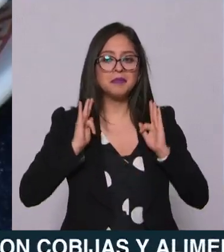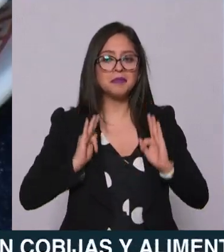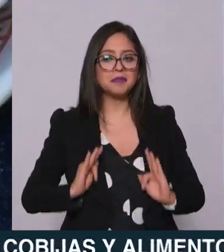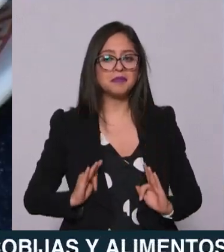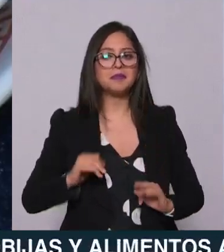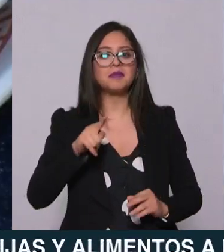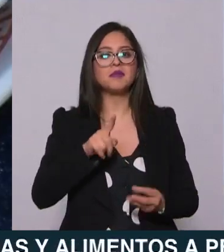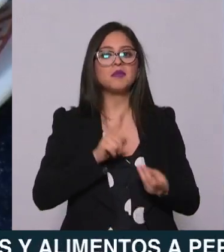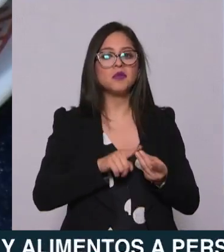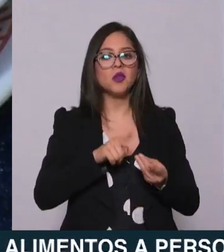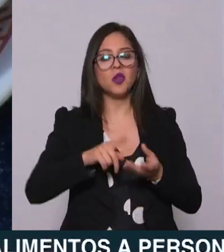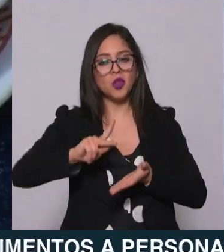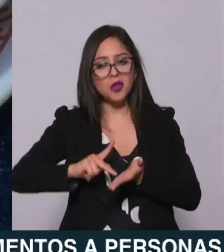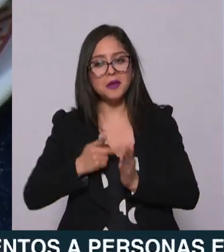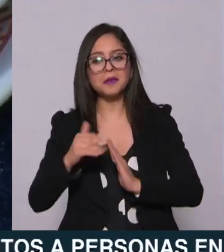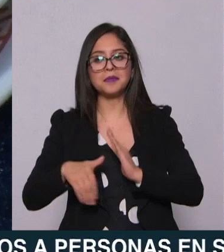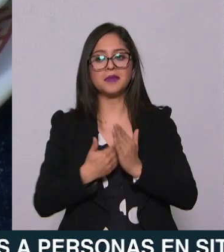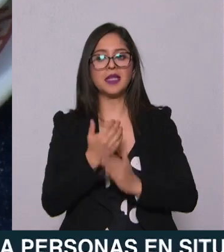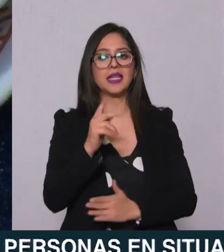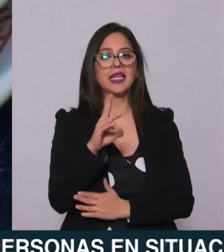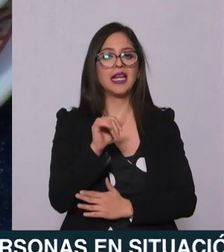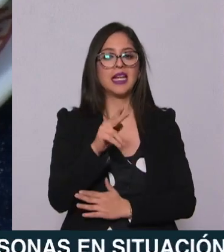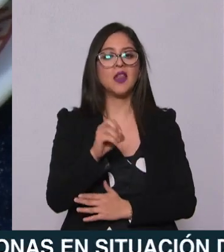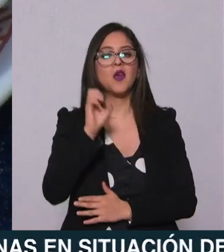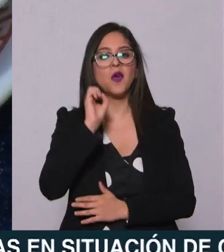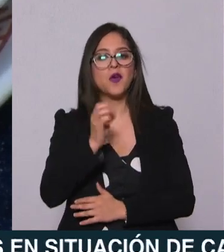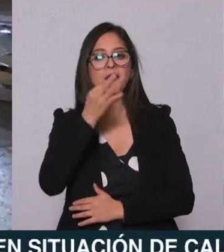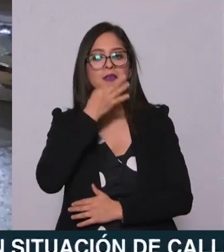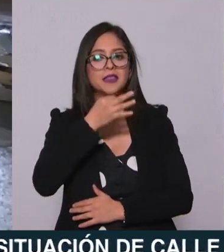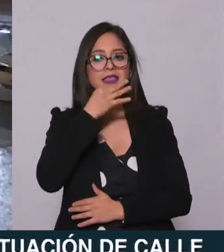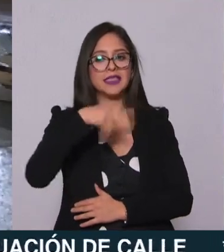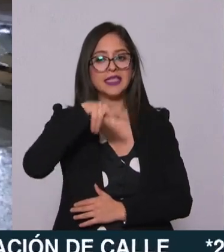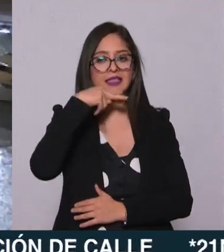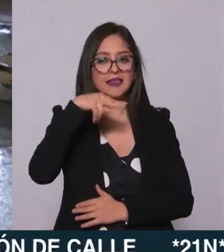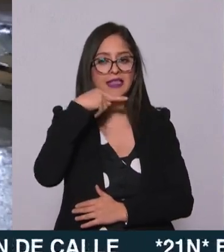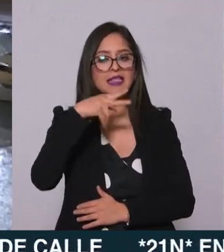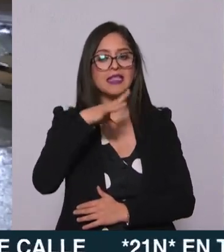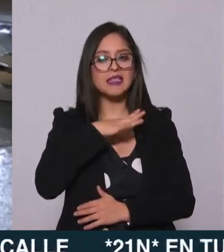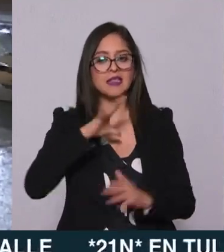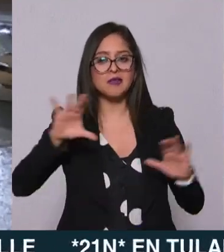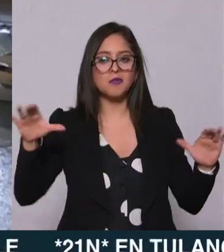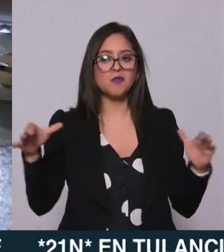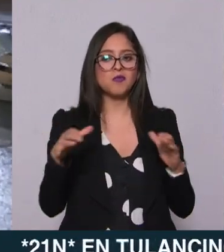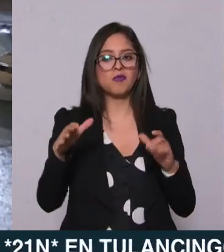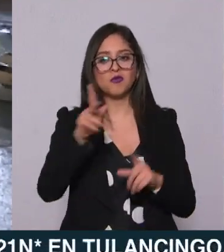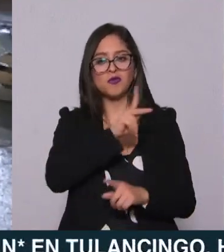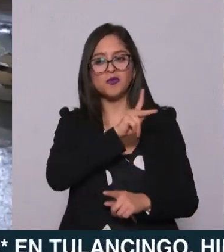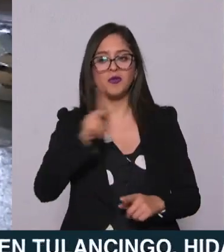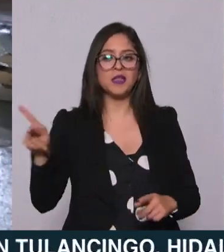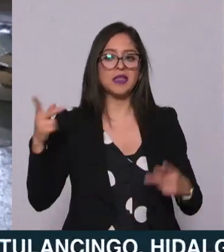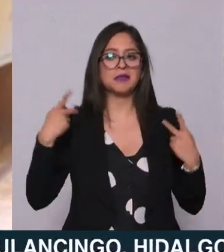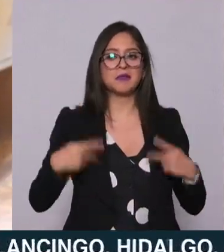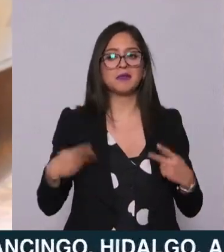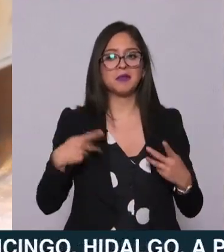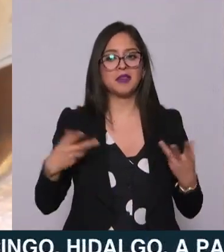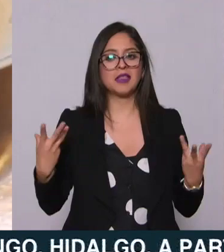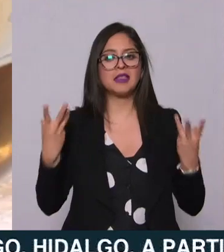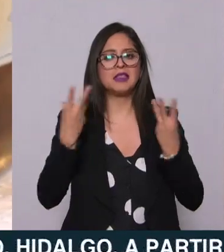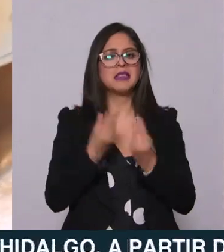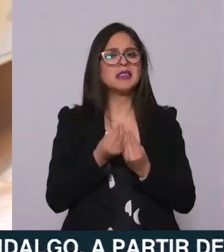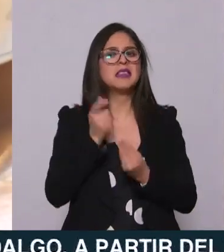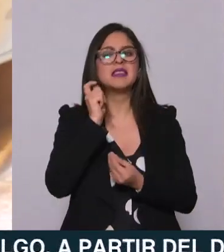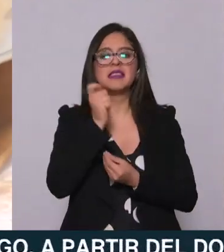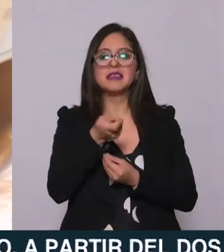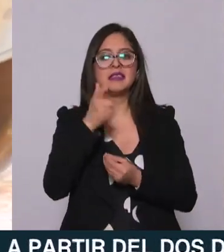El llamado recalentado o el día después de la fiesta navideña tiene cabida para todos y en todos los ambientes. El